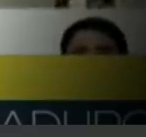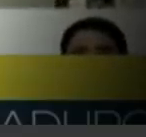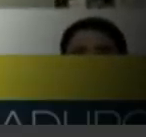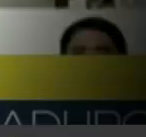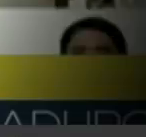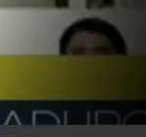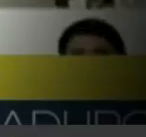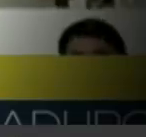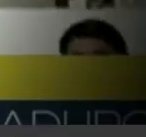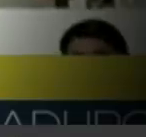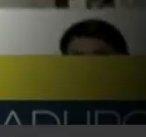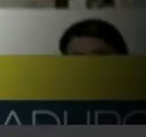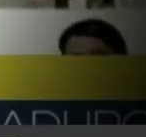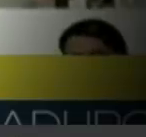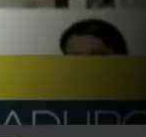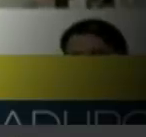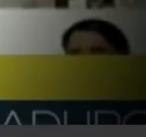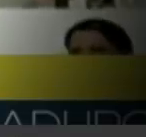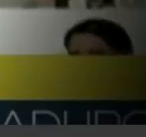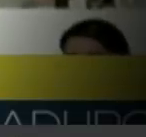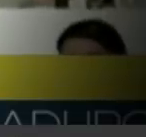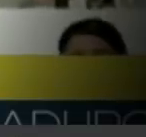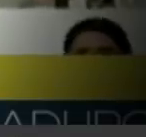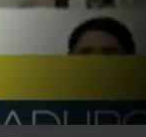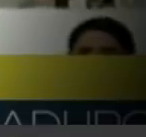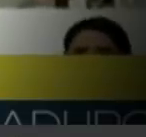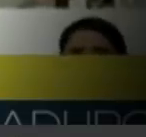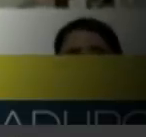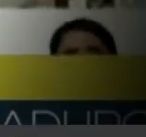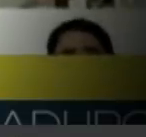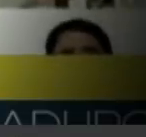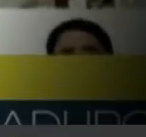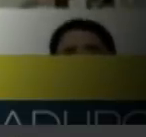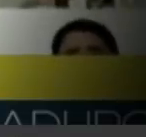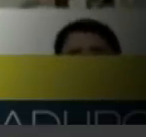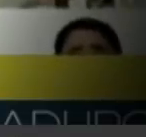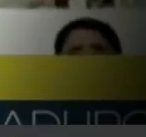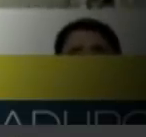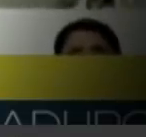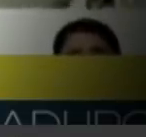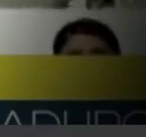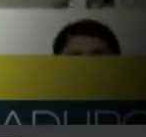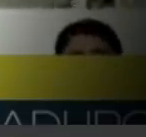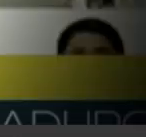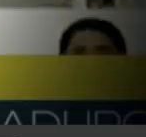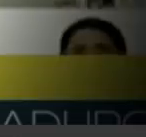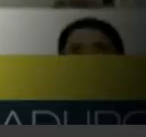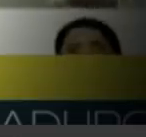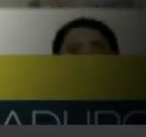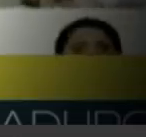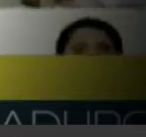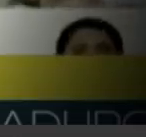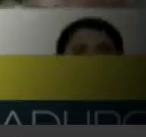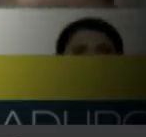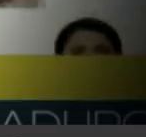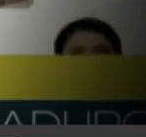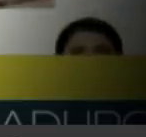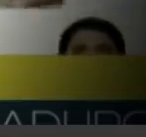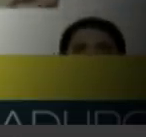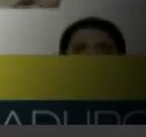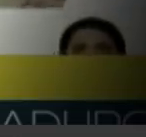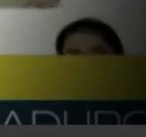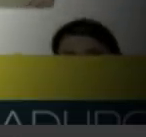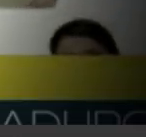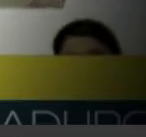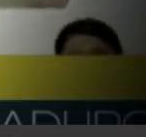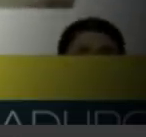o barbarie, acotó Nicolás Maduro. ¿Qué opinan de esta noticia? Nuevamente los invito a suscribirse, a activar la campana de notificaciones si